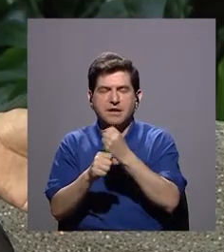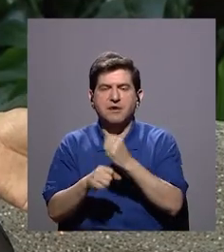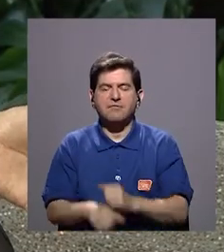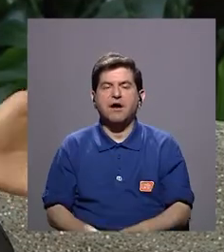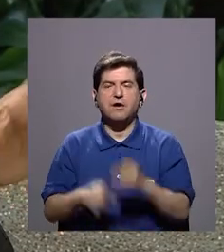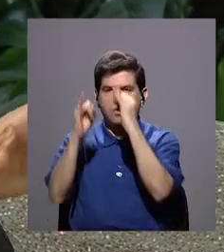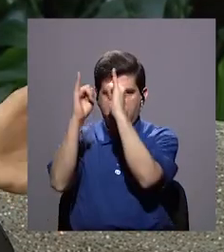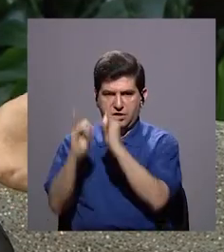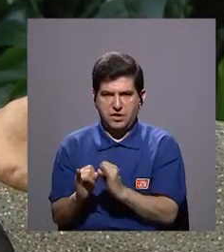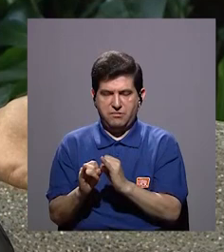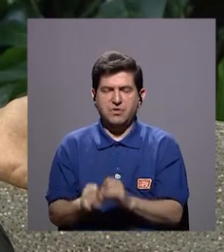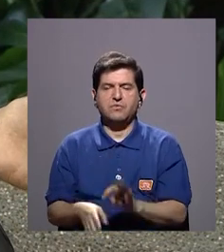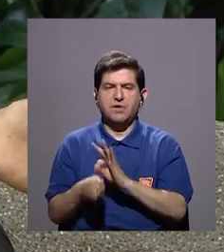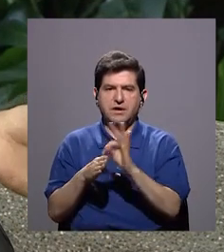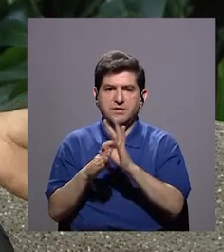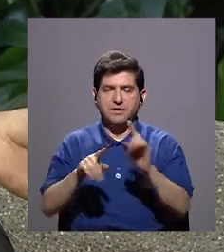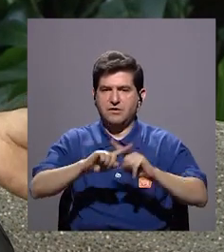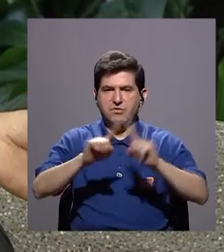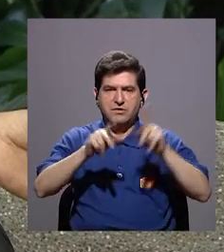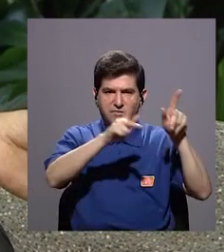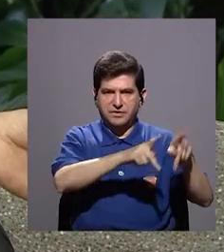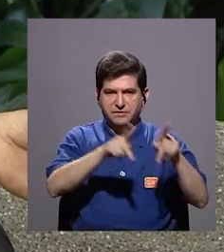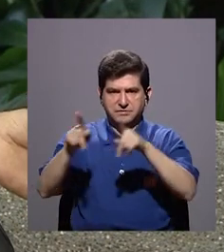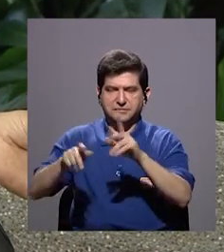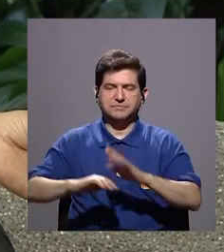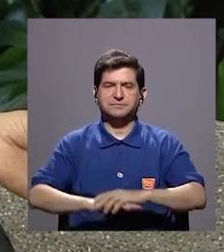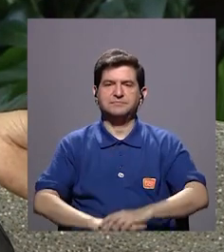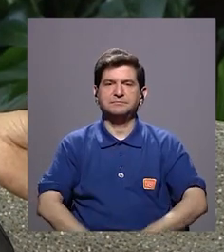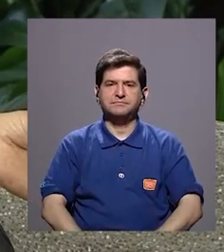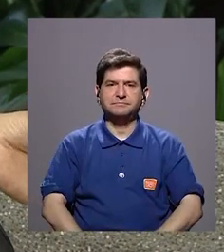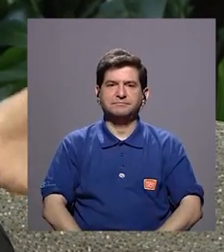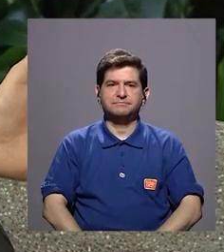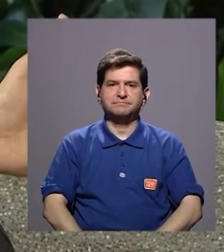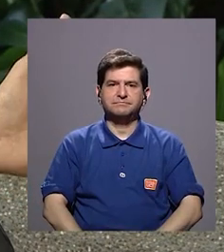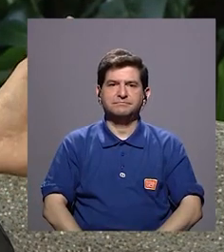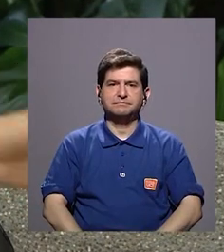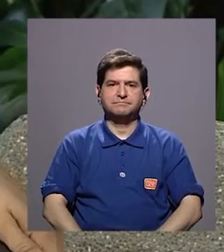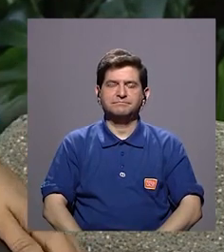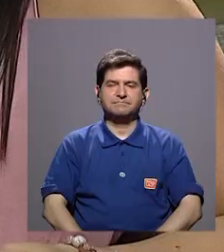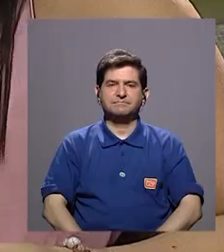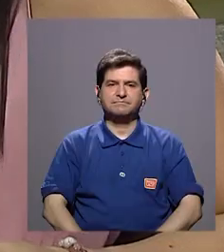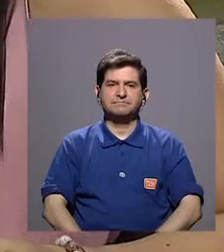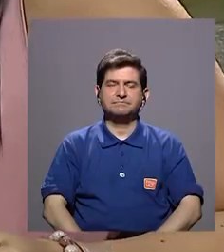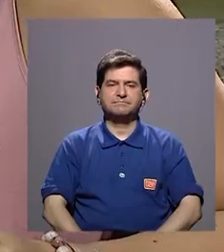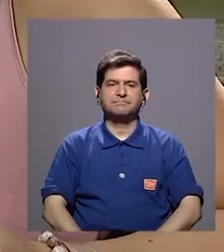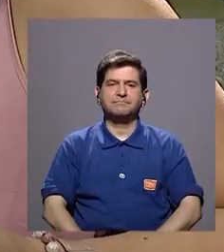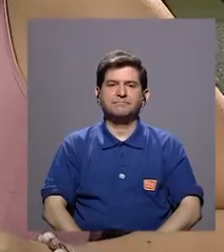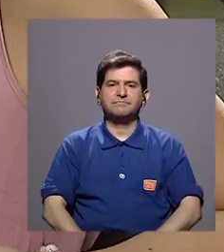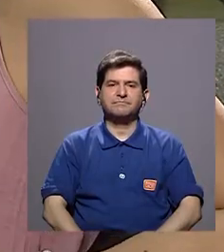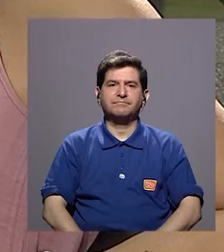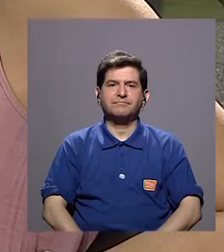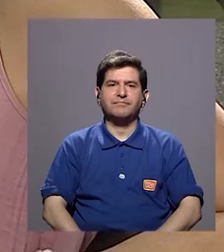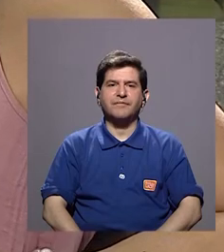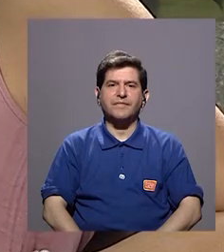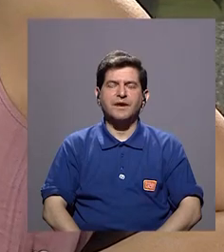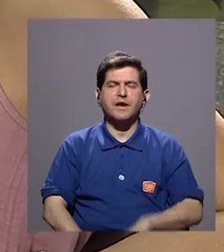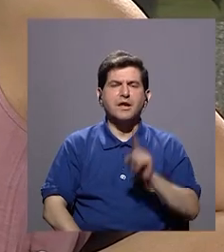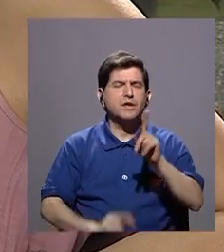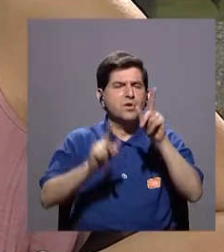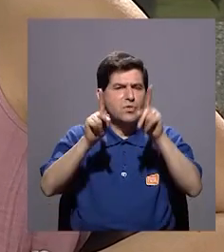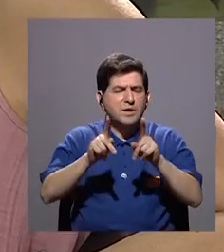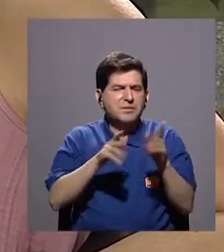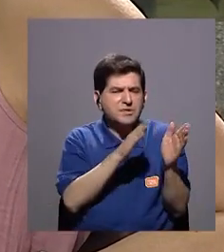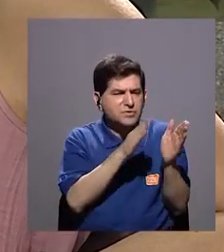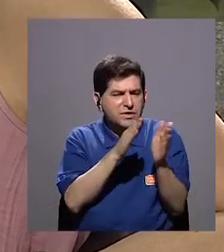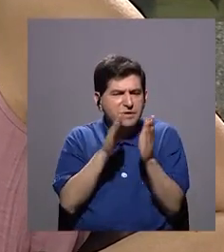trabajo individual con diferentes personas. Así. Claro. Leonor, ¿cómo se prepara